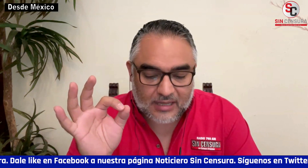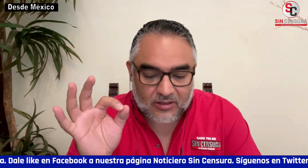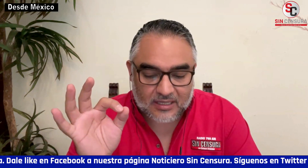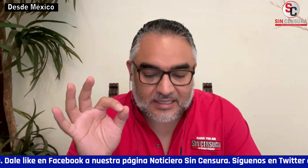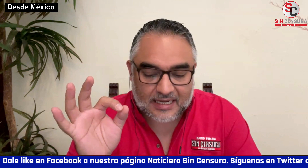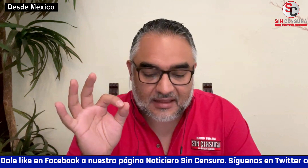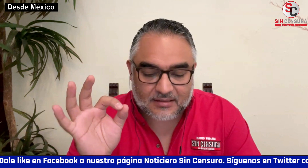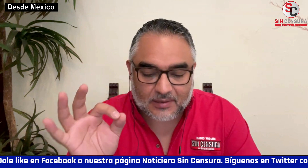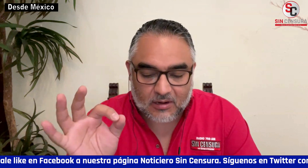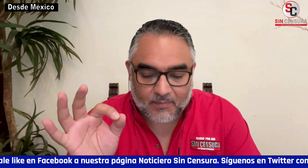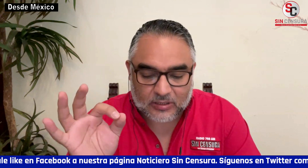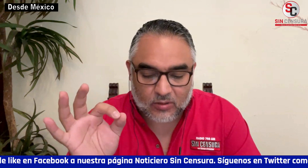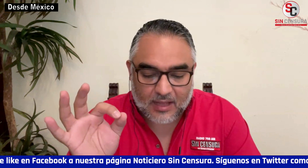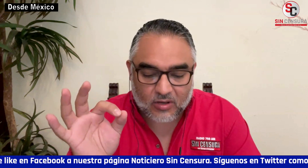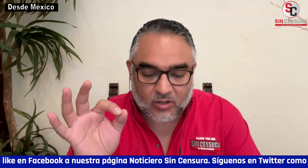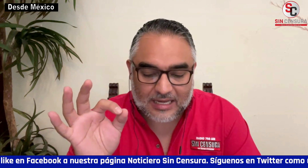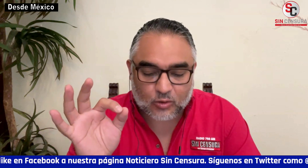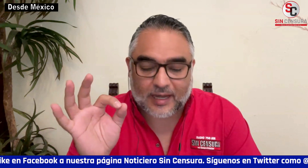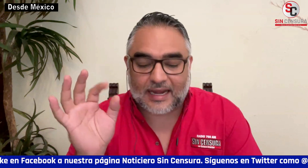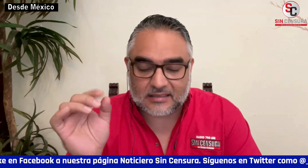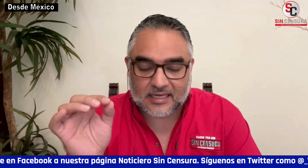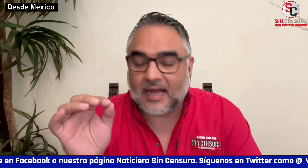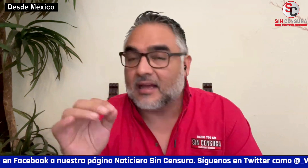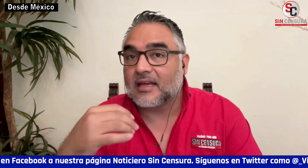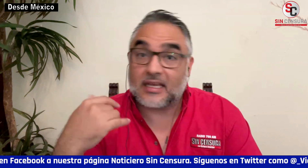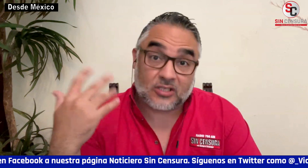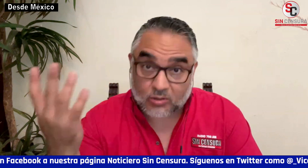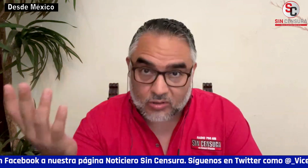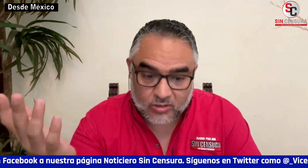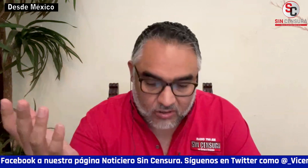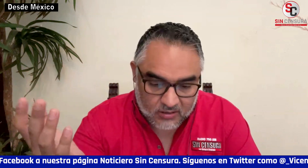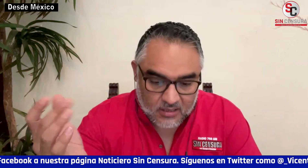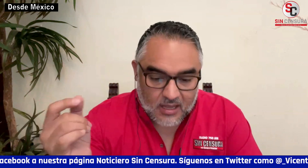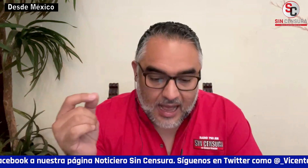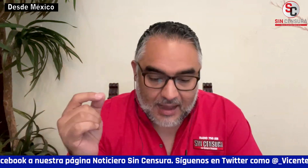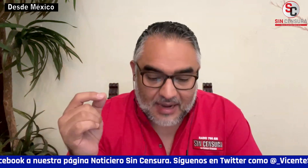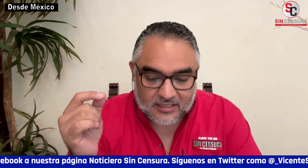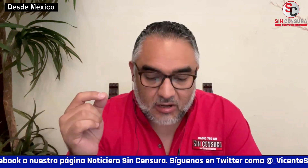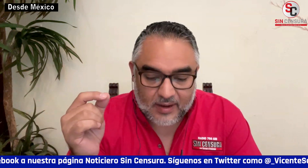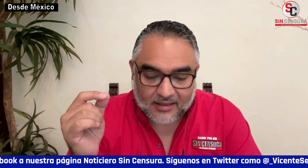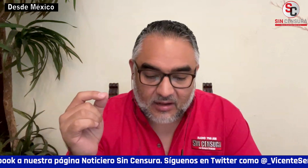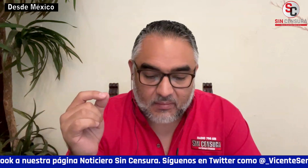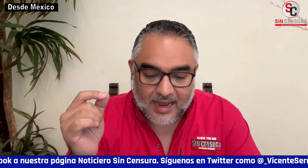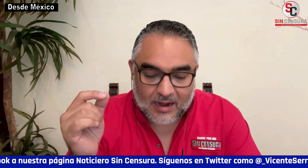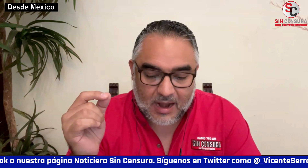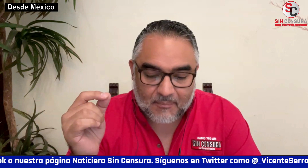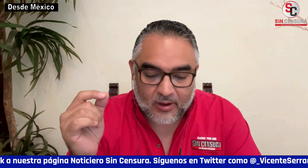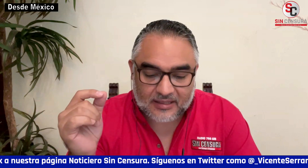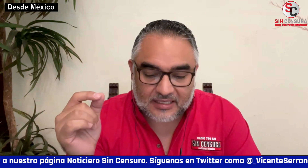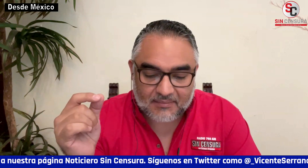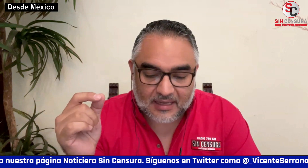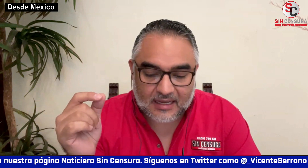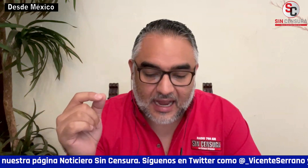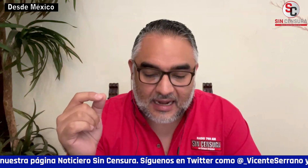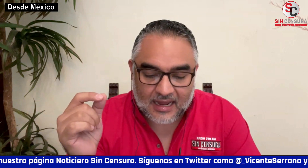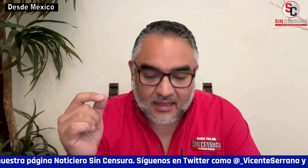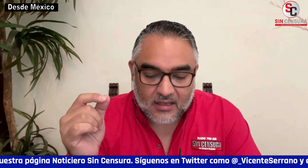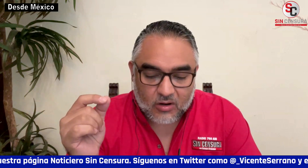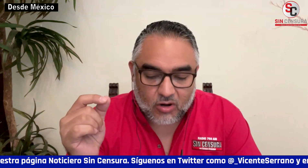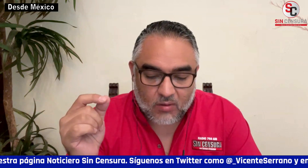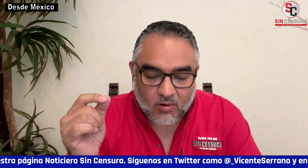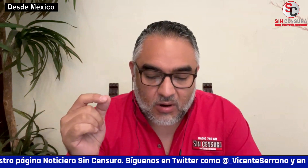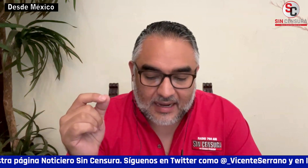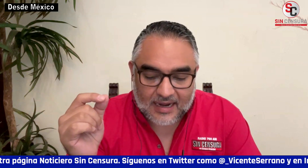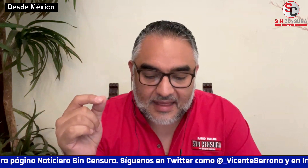paso al costado desde que Andrés Manuel López Obrador dio la sugerencia, instrucción a Marcelo Ebrard de nombrar a una poetisa